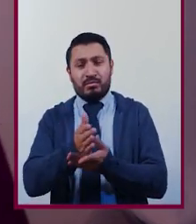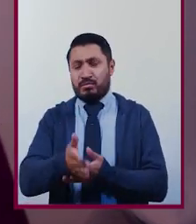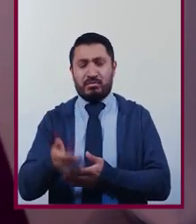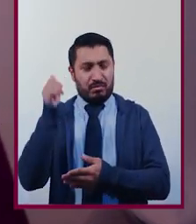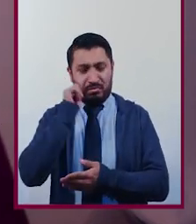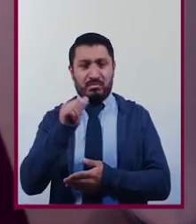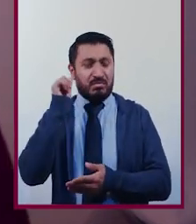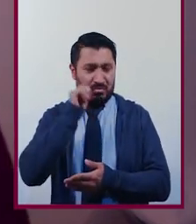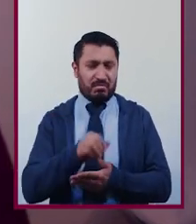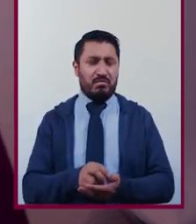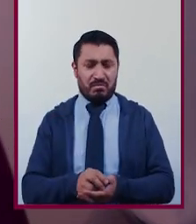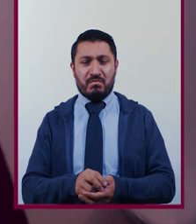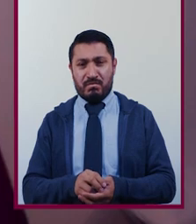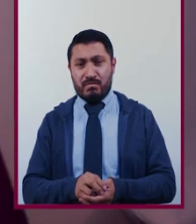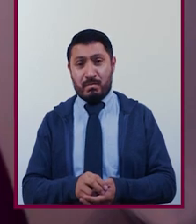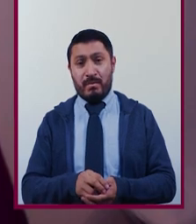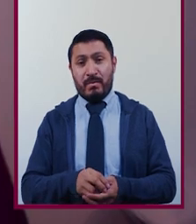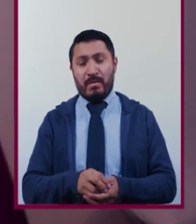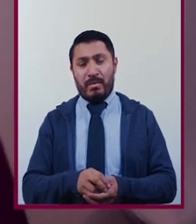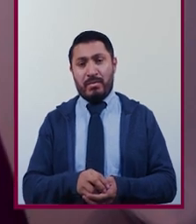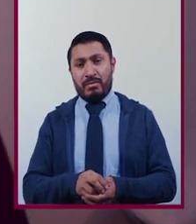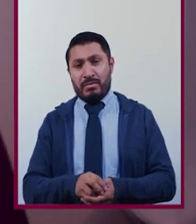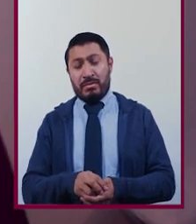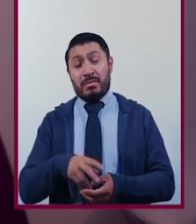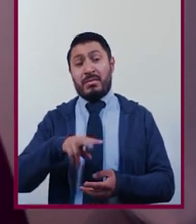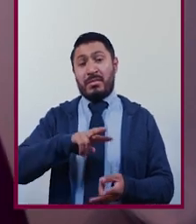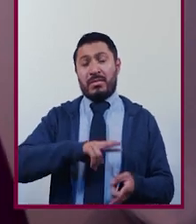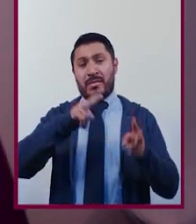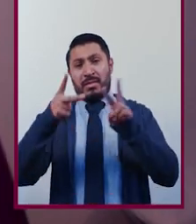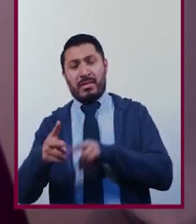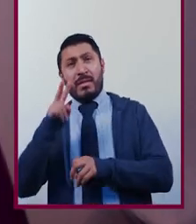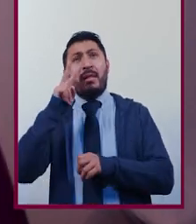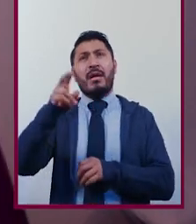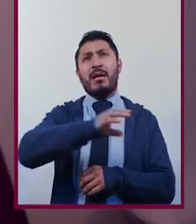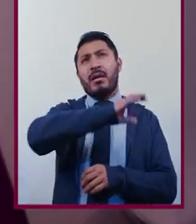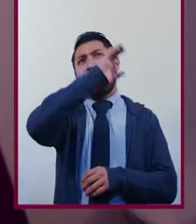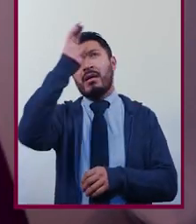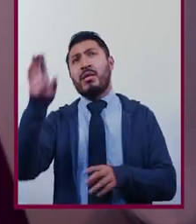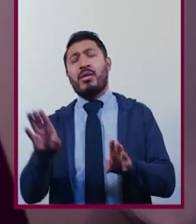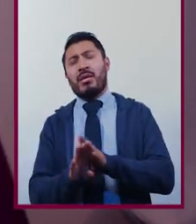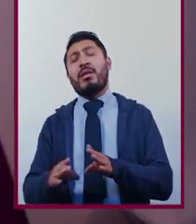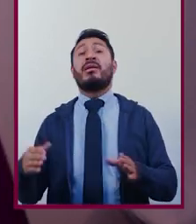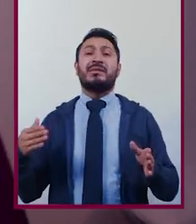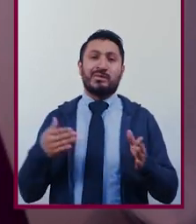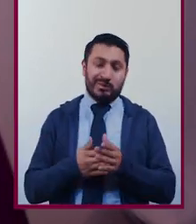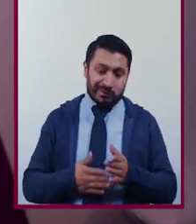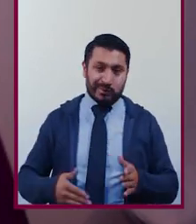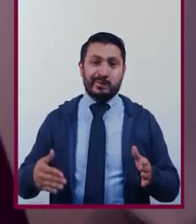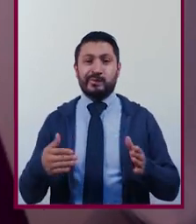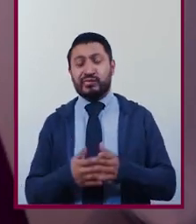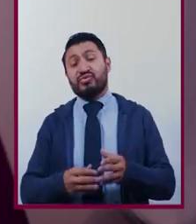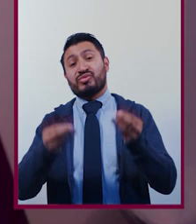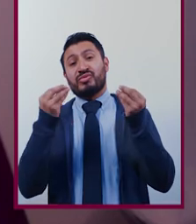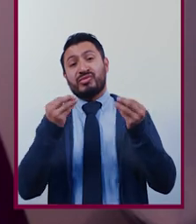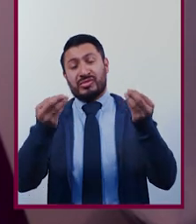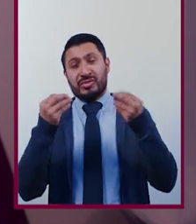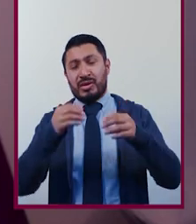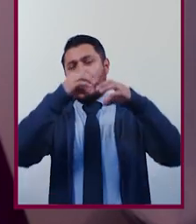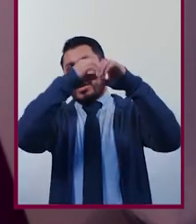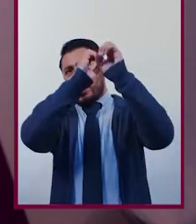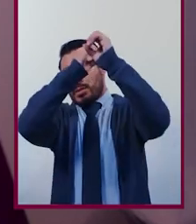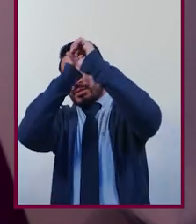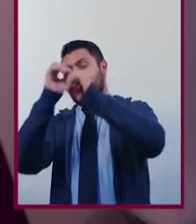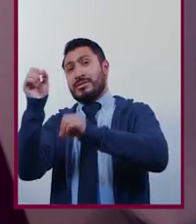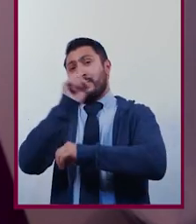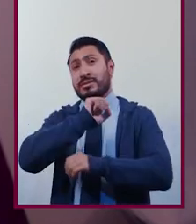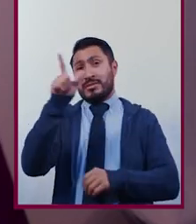el tiempo. Por el contrario, la observación directa del cielo ha estado muy limitada. Muchos de los observatorios